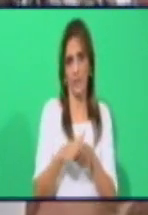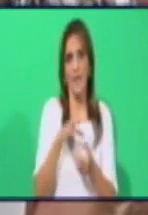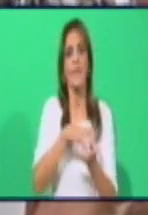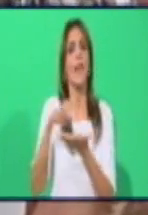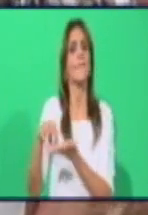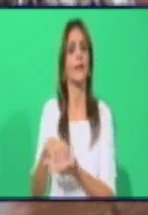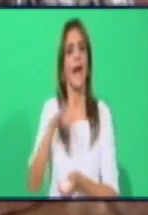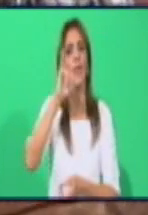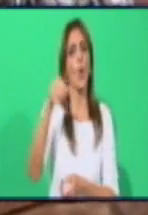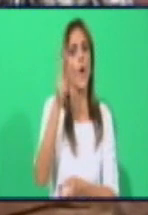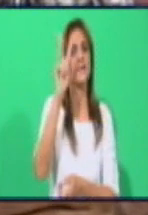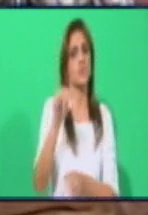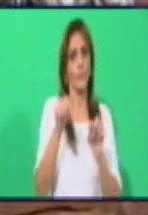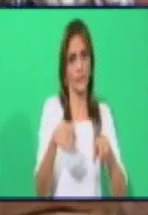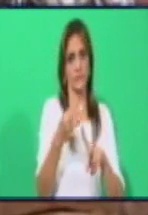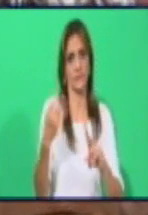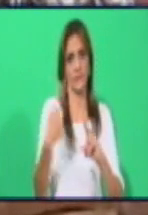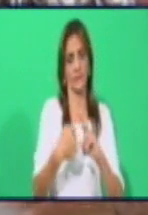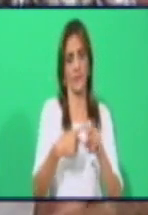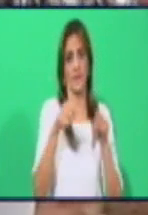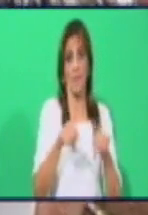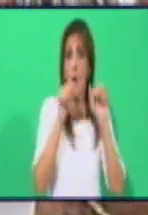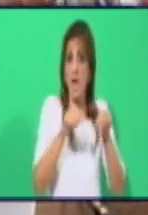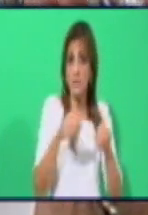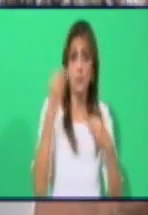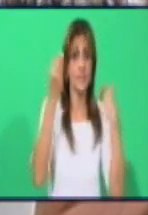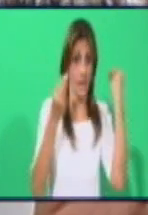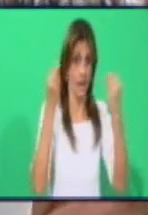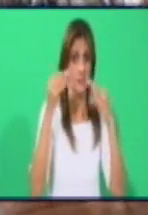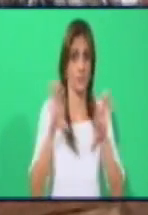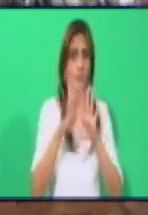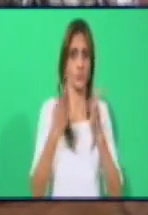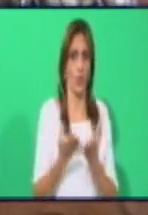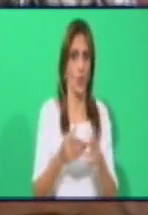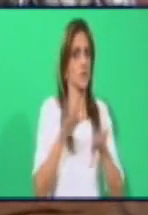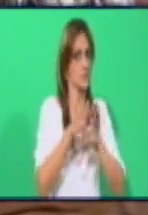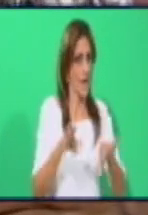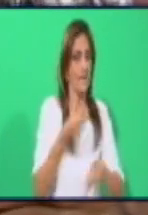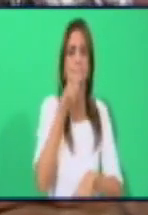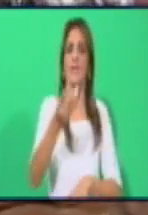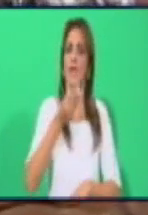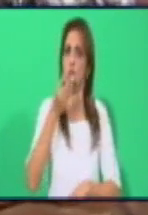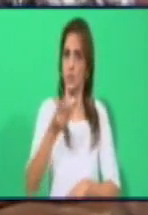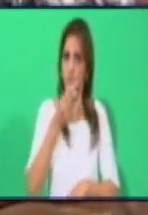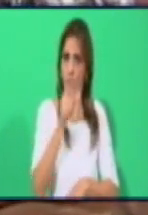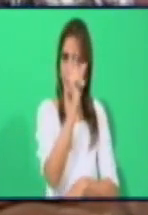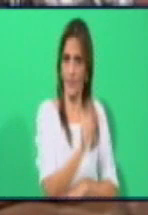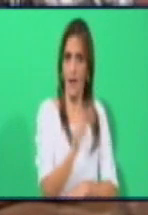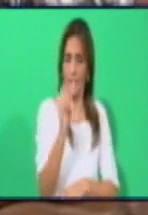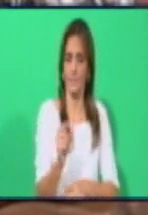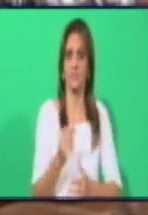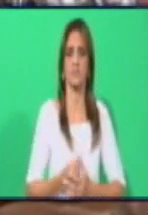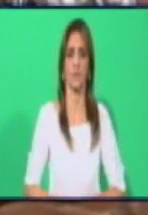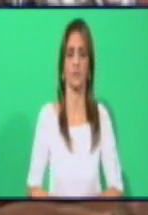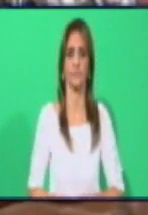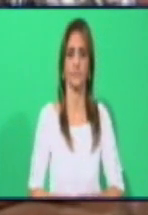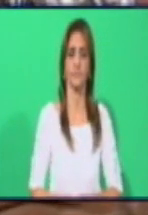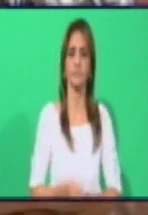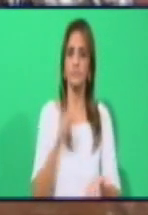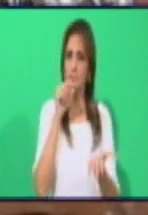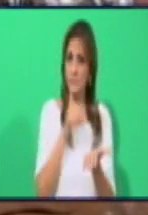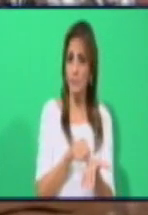grupo de análisis hasta llegar a la denuncia de los compañeros. El punto de venta 4147,